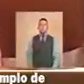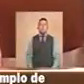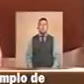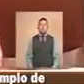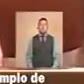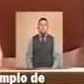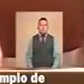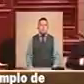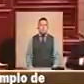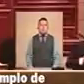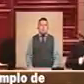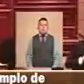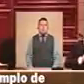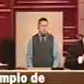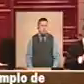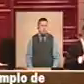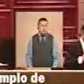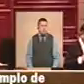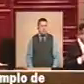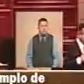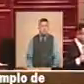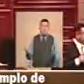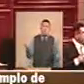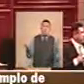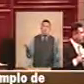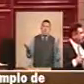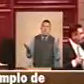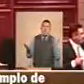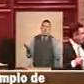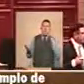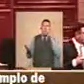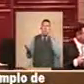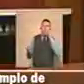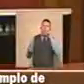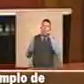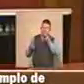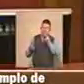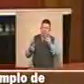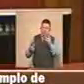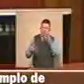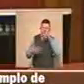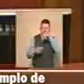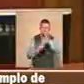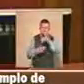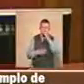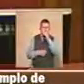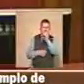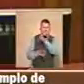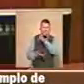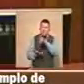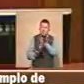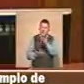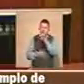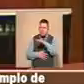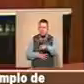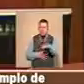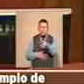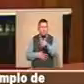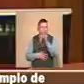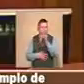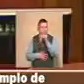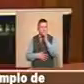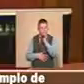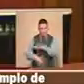que nos asaltó cuando vimos que no hubo la presencia